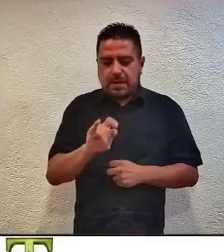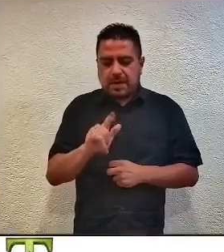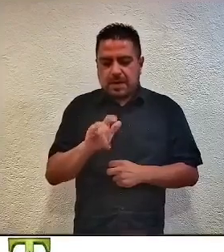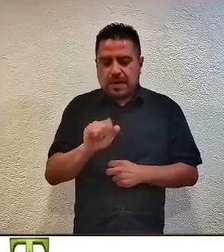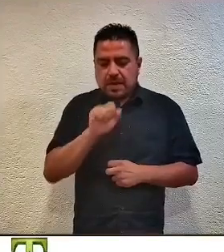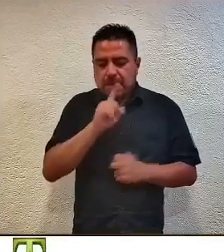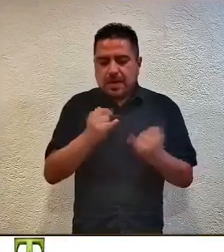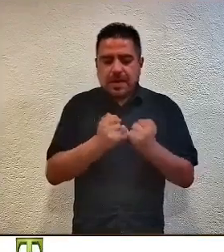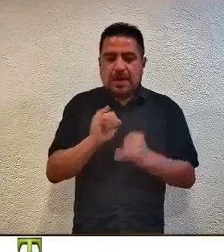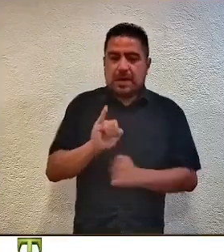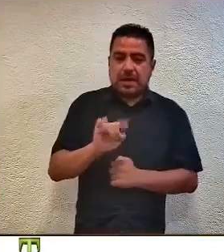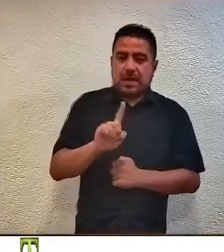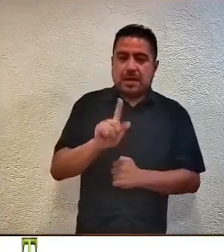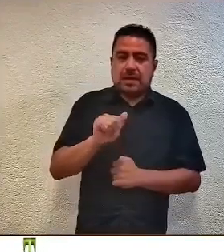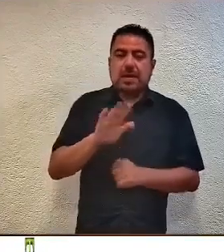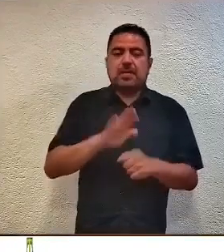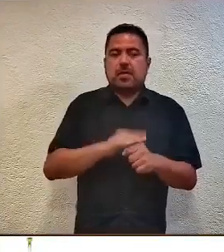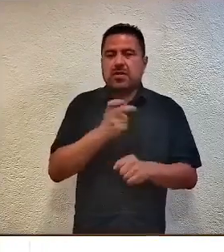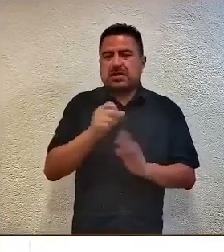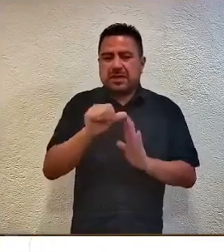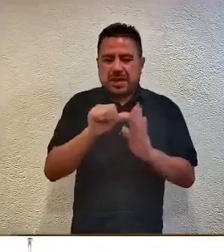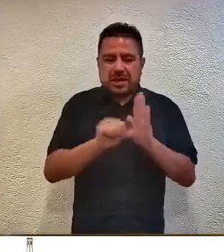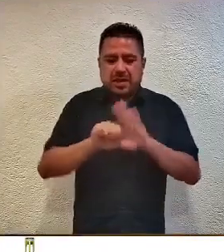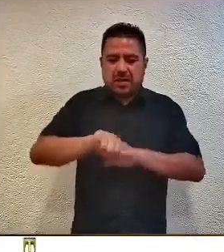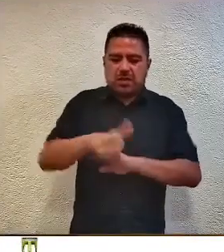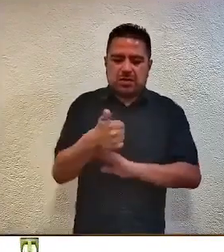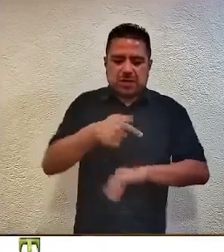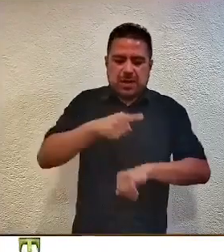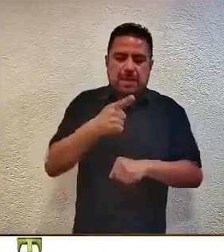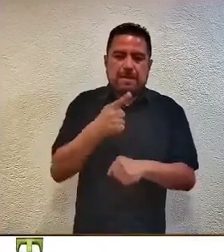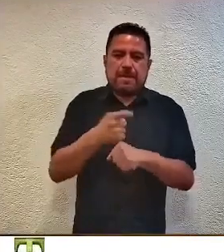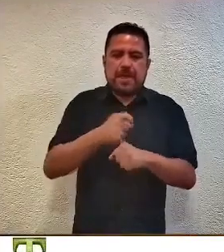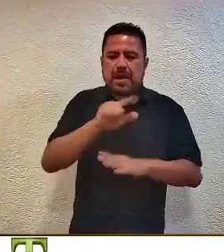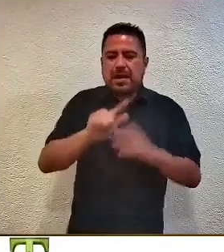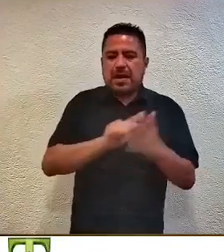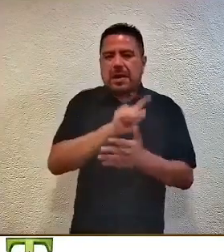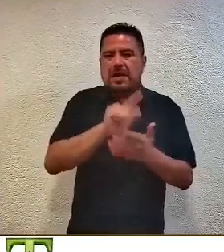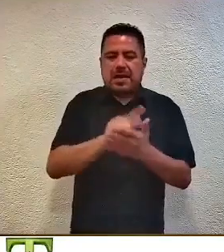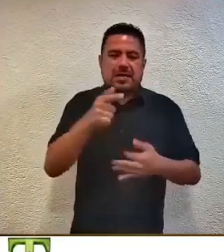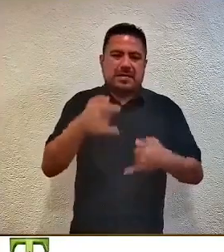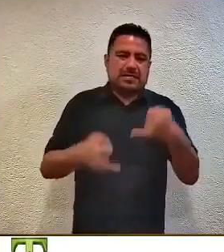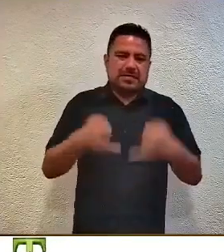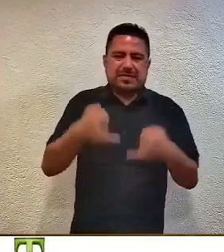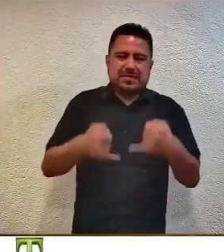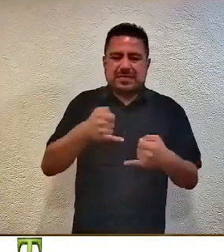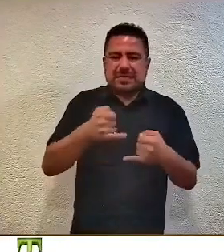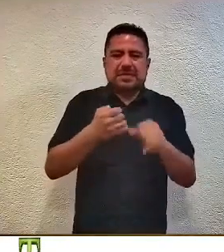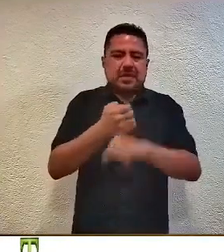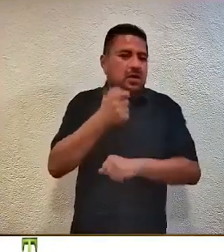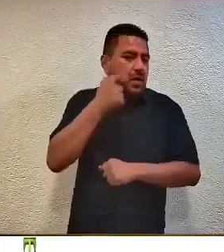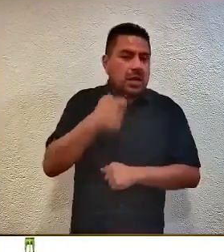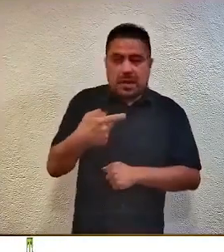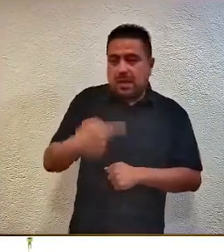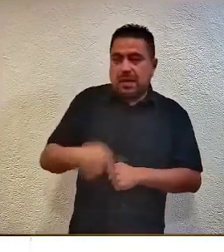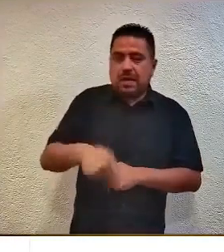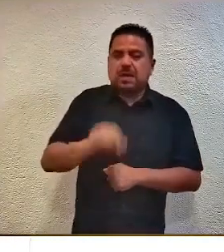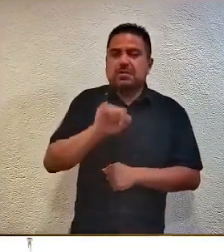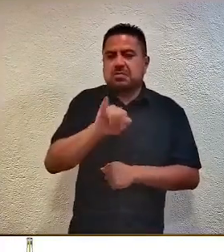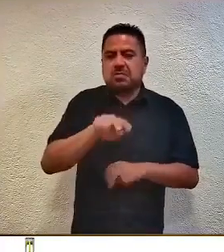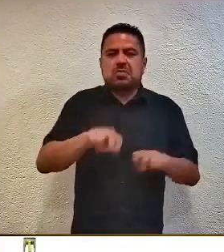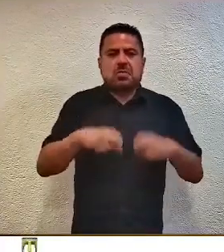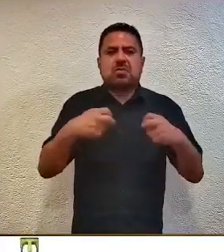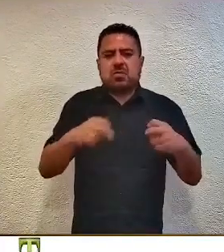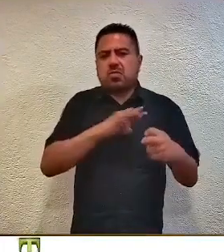e Hilda Rosa Delgado Brito, por lo que en términos del artículo 11, párrafo primero de la Ley Orgánica del Tribunal Electoral del Estado de Guerrero, existe quórum legal